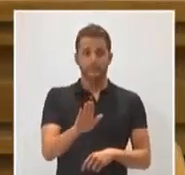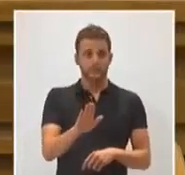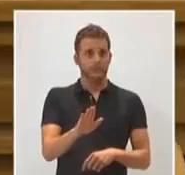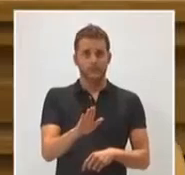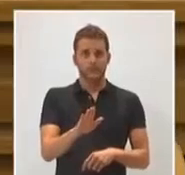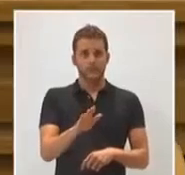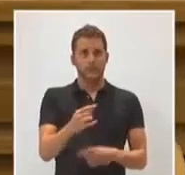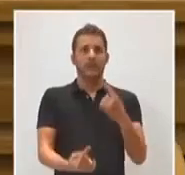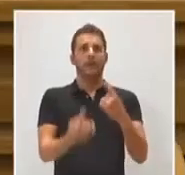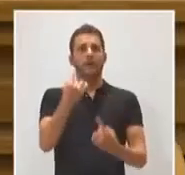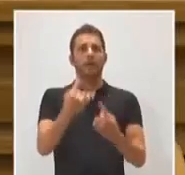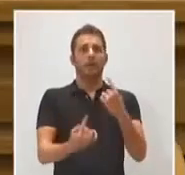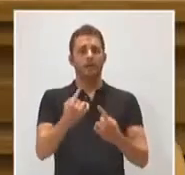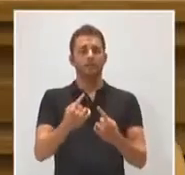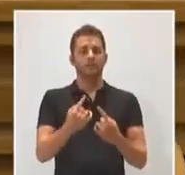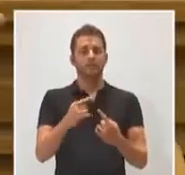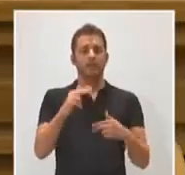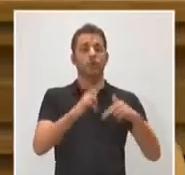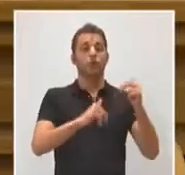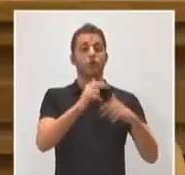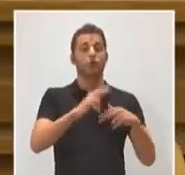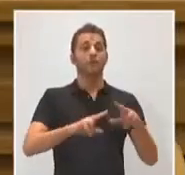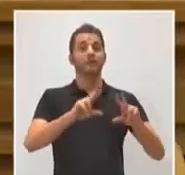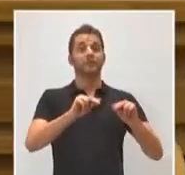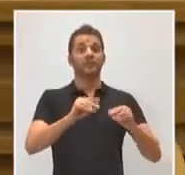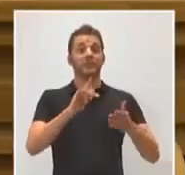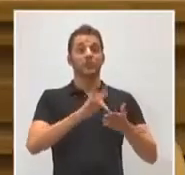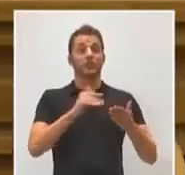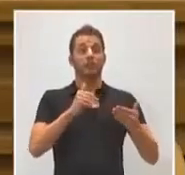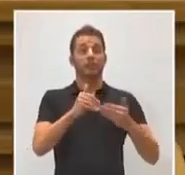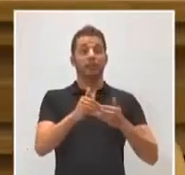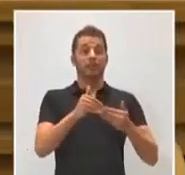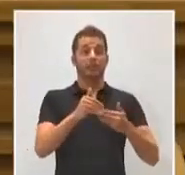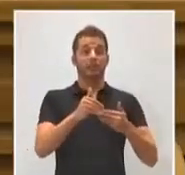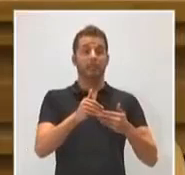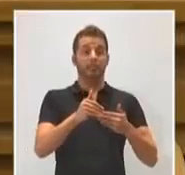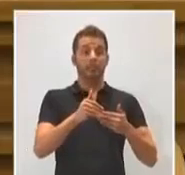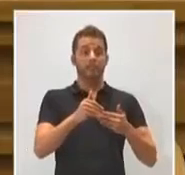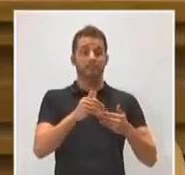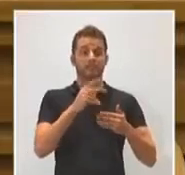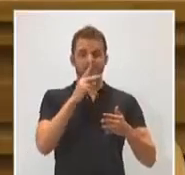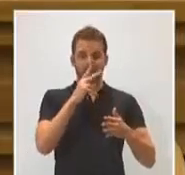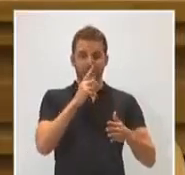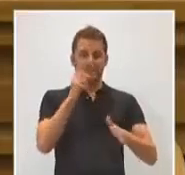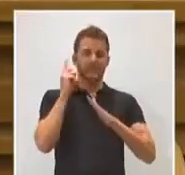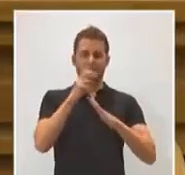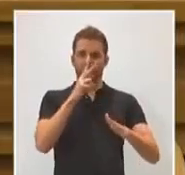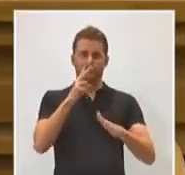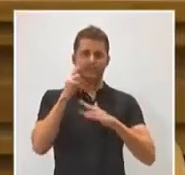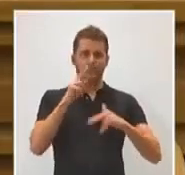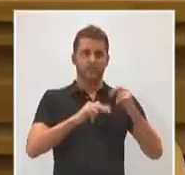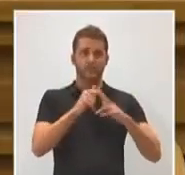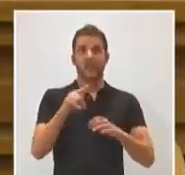incluso hemos terminado obras que se quedaron sin terminar hace 26 años o 7 lo cual ha pasado también en el ámbito social pero en este caso